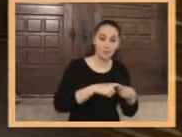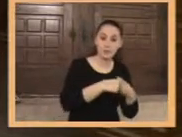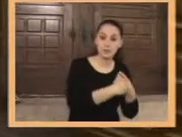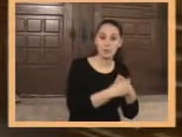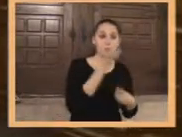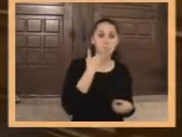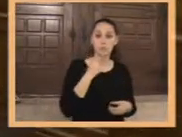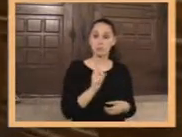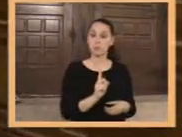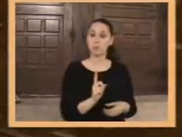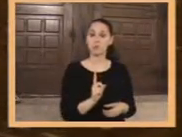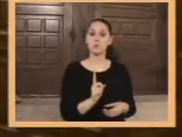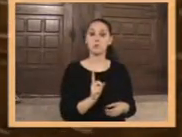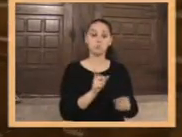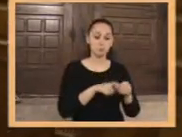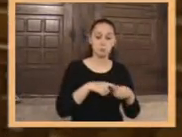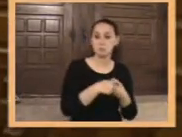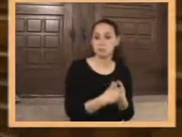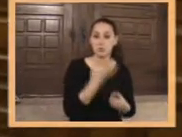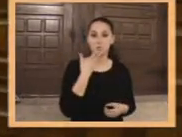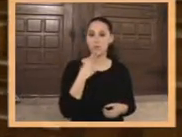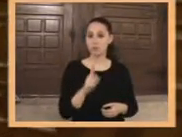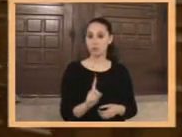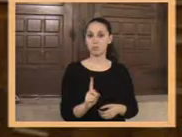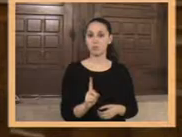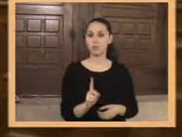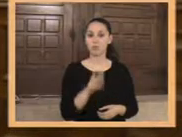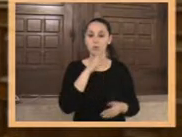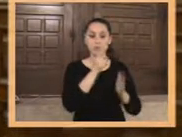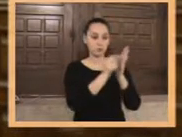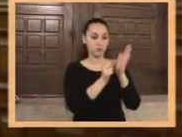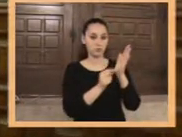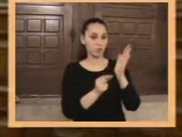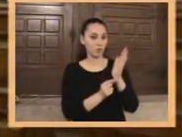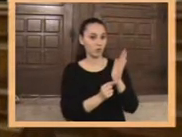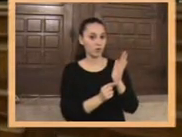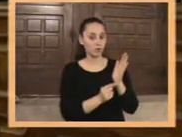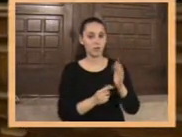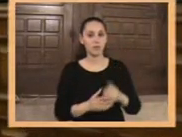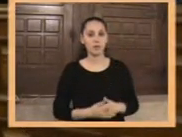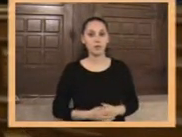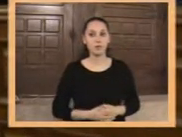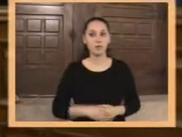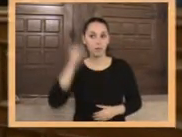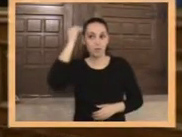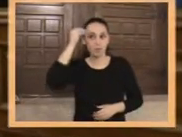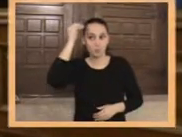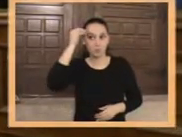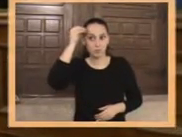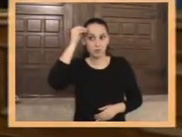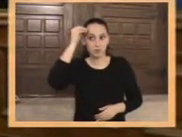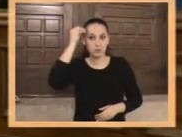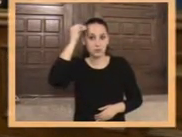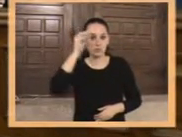colectivos. Desconozco la participación precisamente en esta ordenanza de los distintos colectivos. Creo que se me ha entendido perfectamente. No he